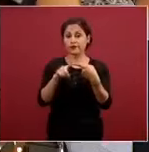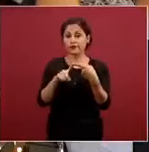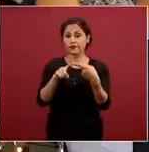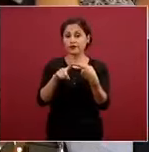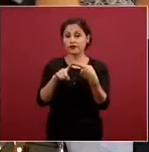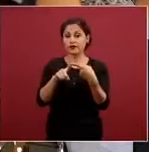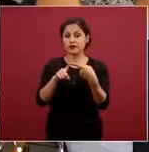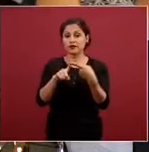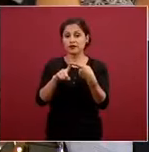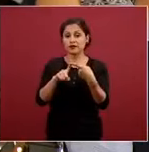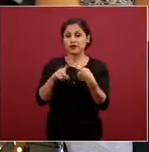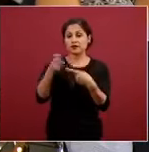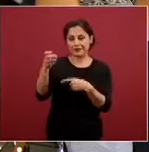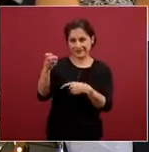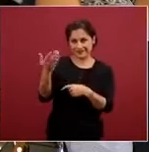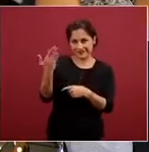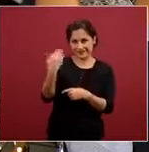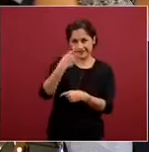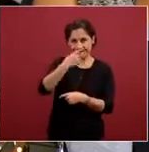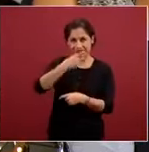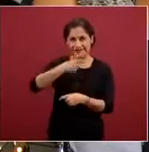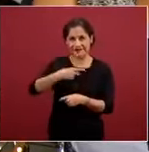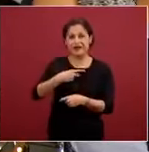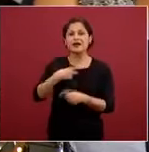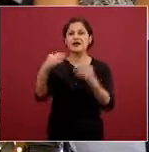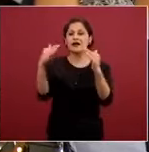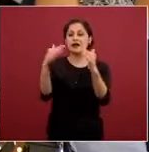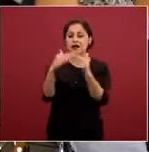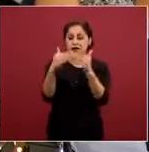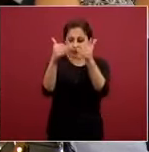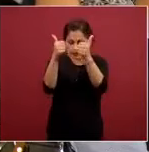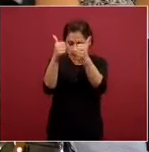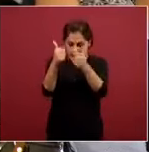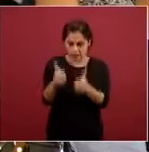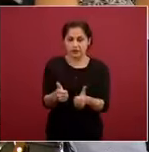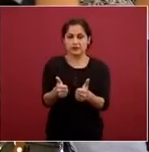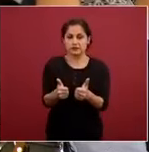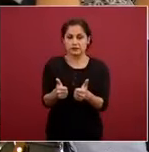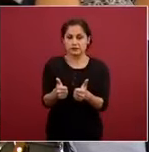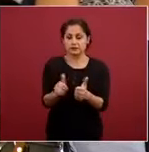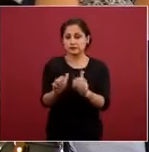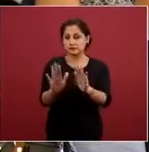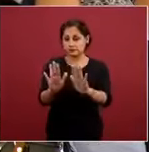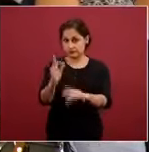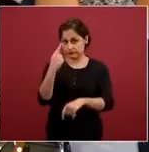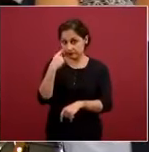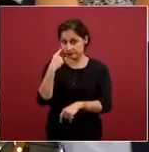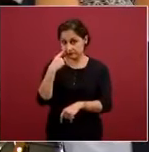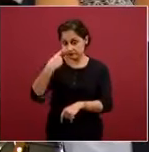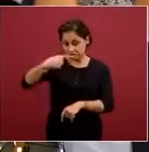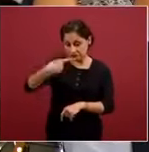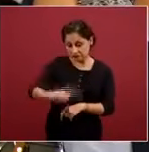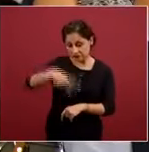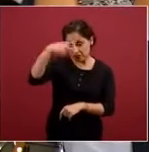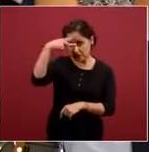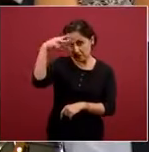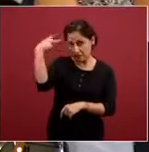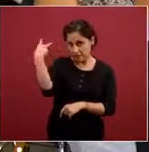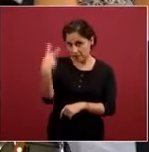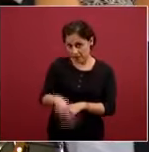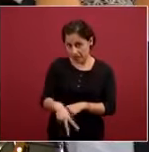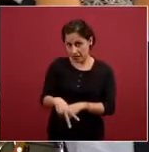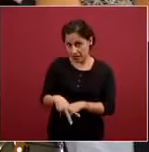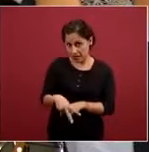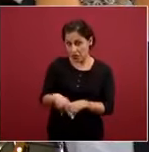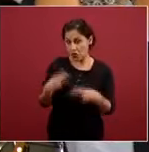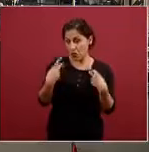esto que acaba usted de mencionar de quédate en casa, en el país, ¿realmente qué porcentaje de la población le